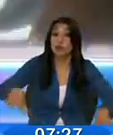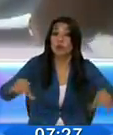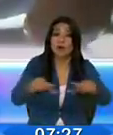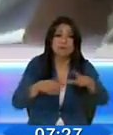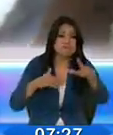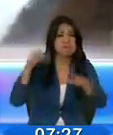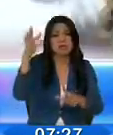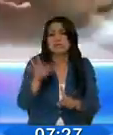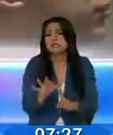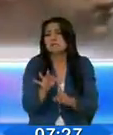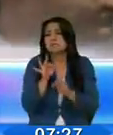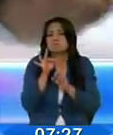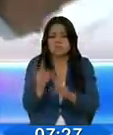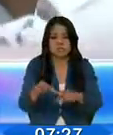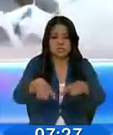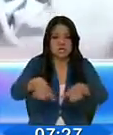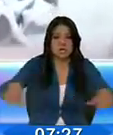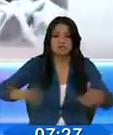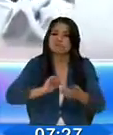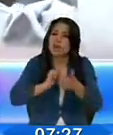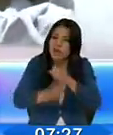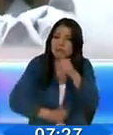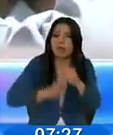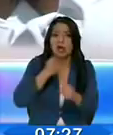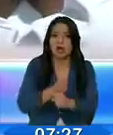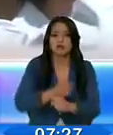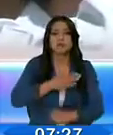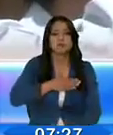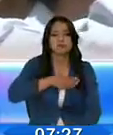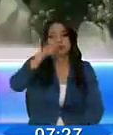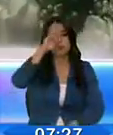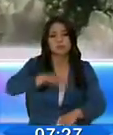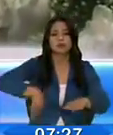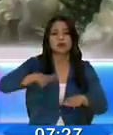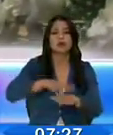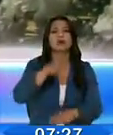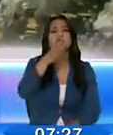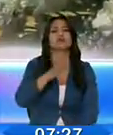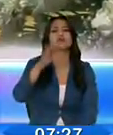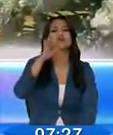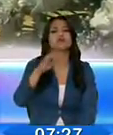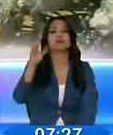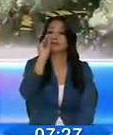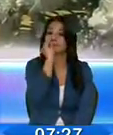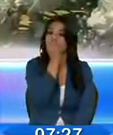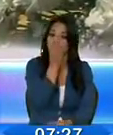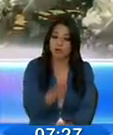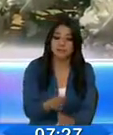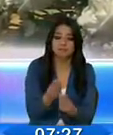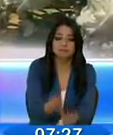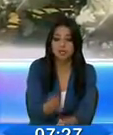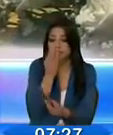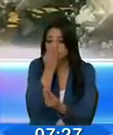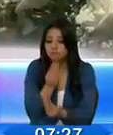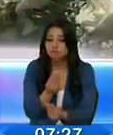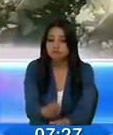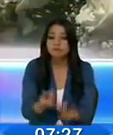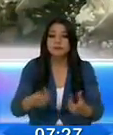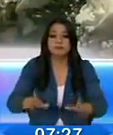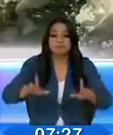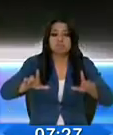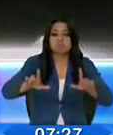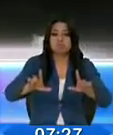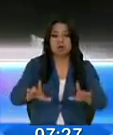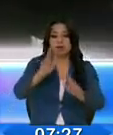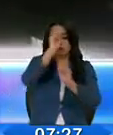de este caso. Como todos los años, entonando las notas del himno nacional, se colocaron ofrendas florales y una placa